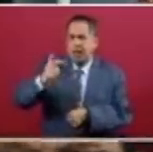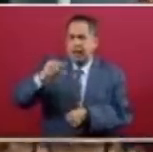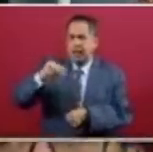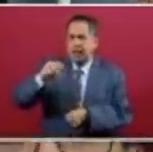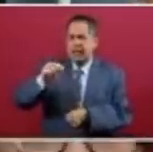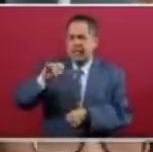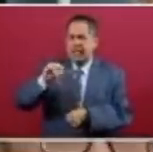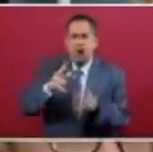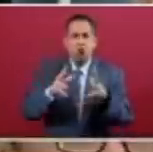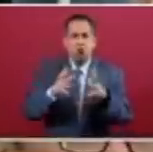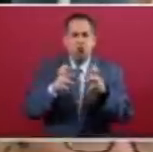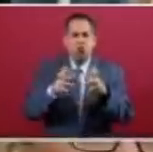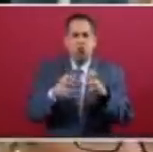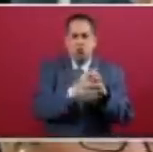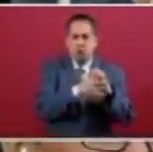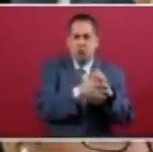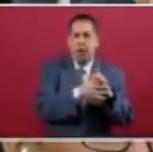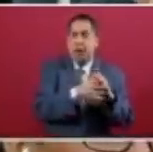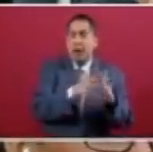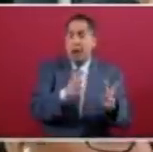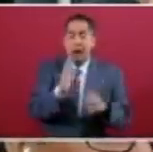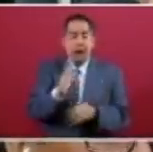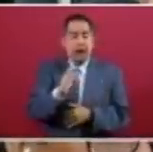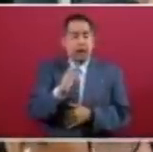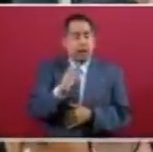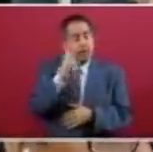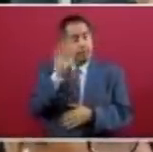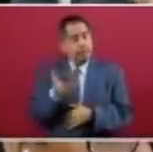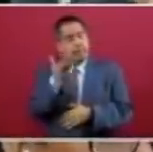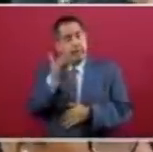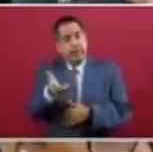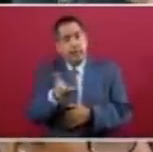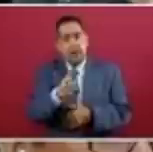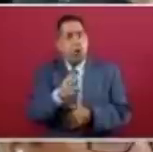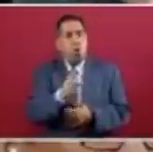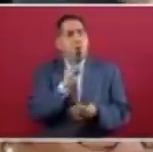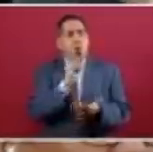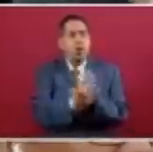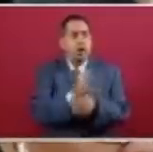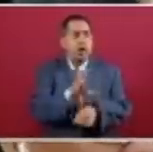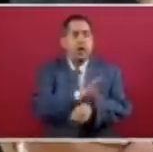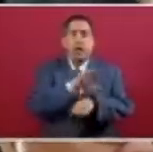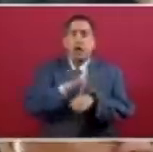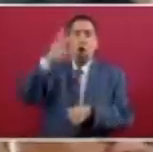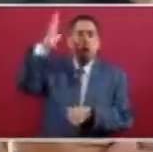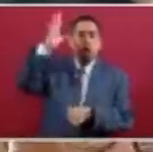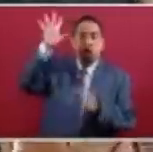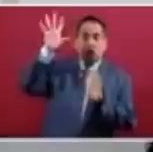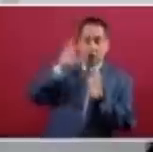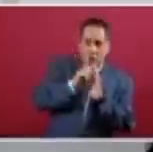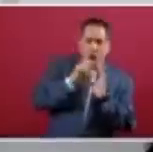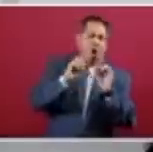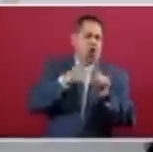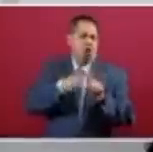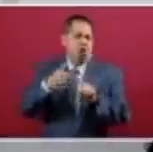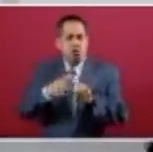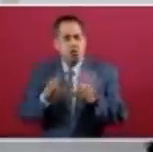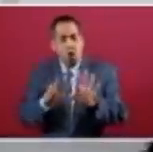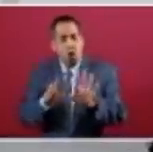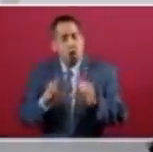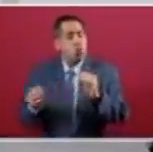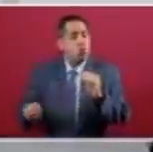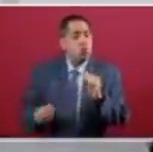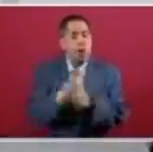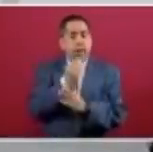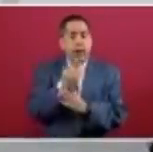petición de que ya no sean nada más la energía solar y las que ya conocemos, sino la